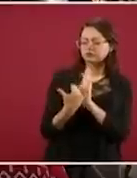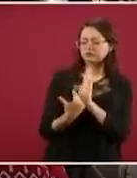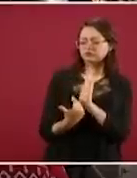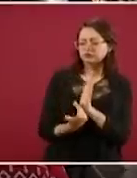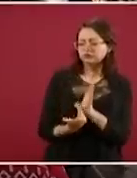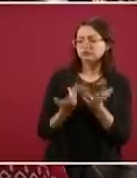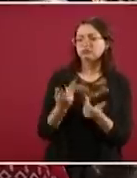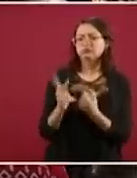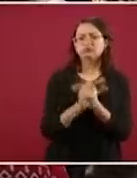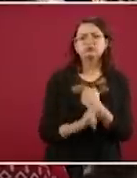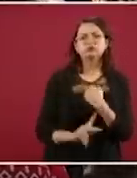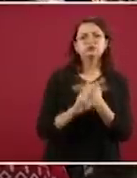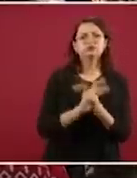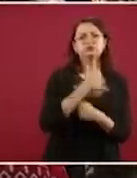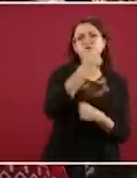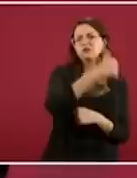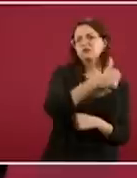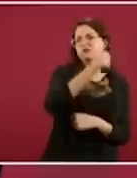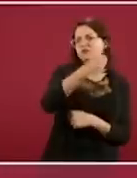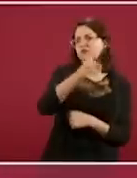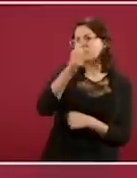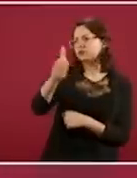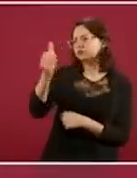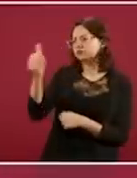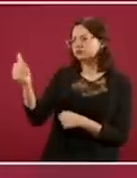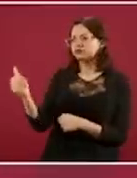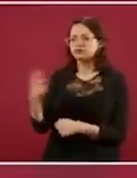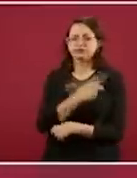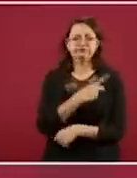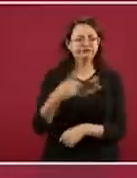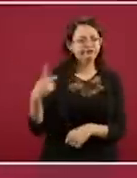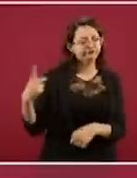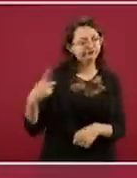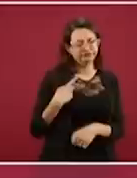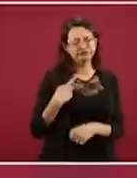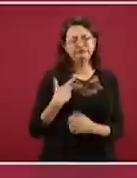los países tenemos que apegarnos